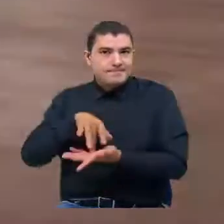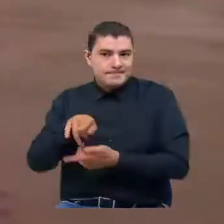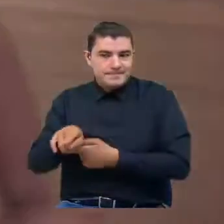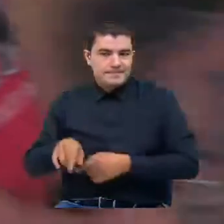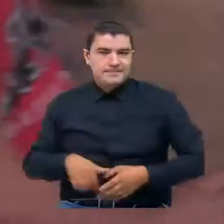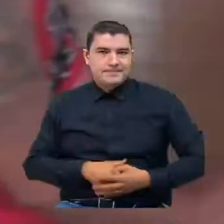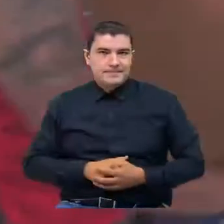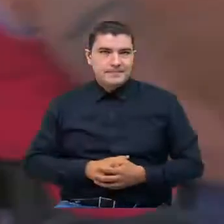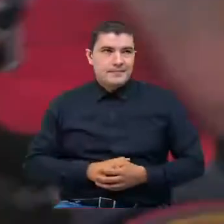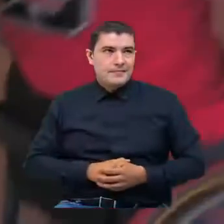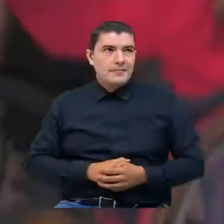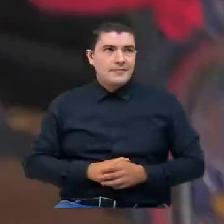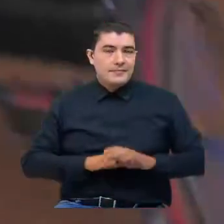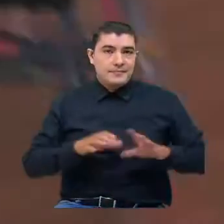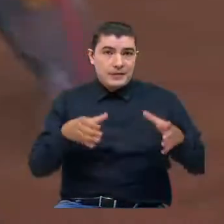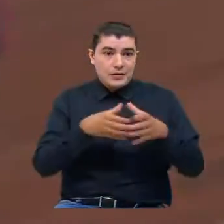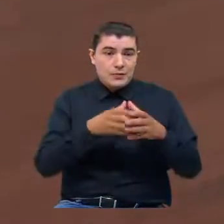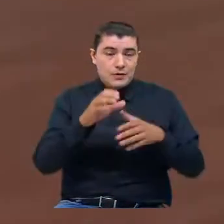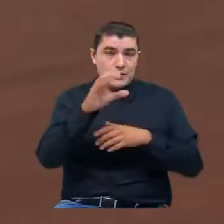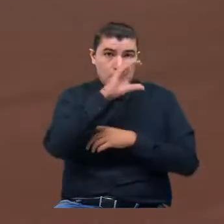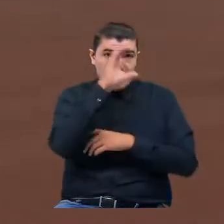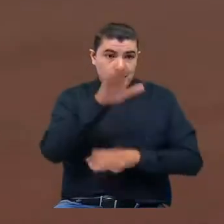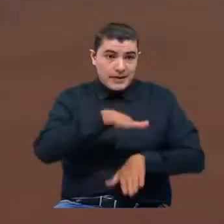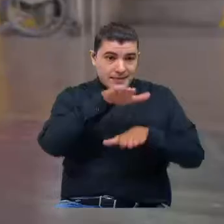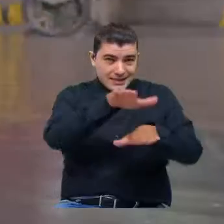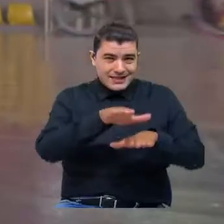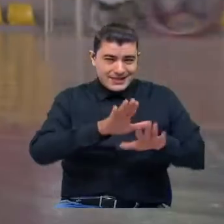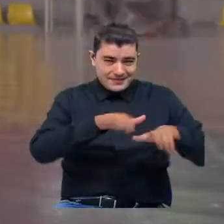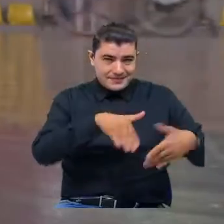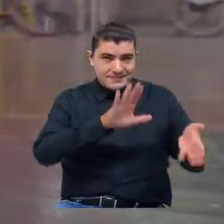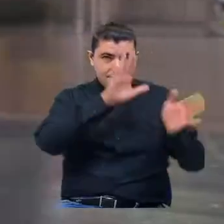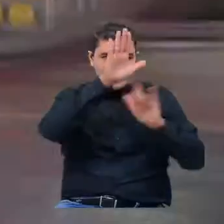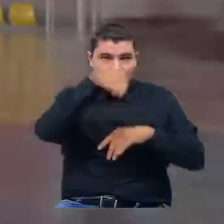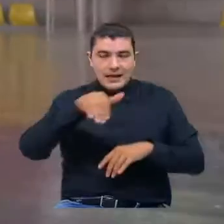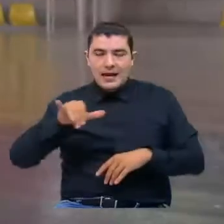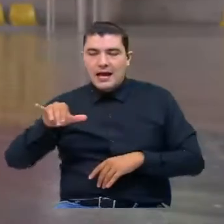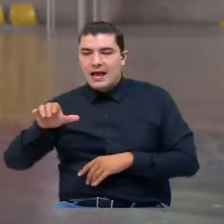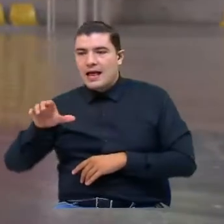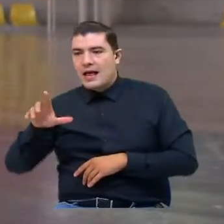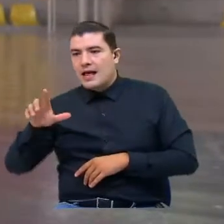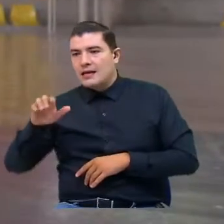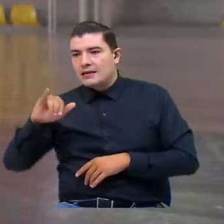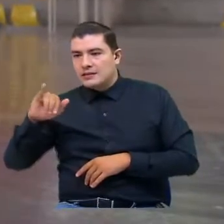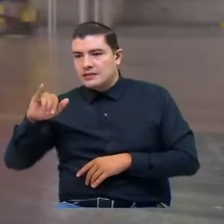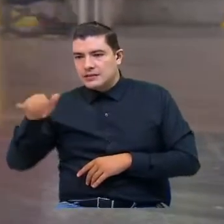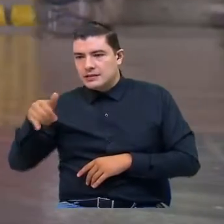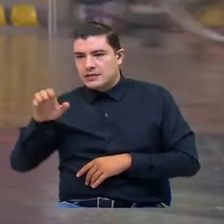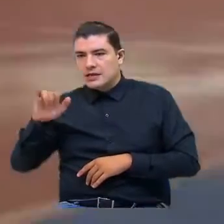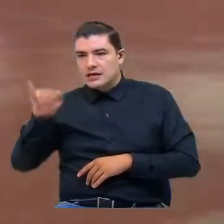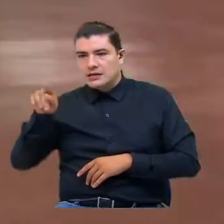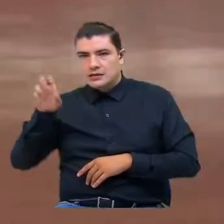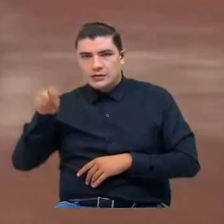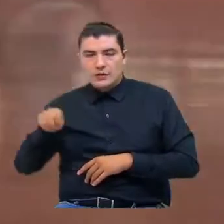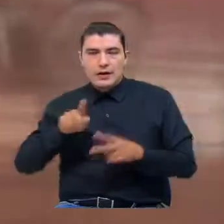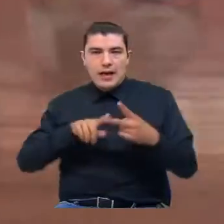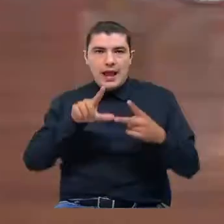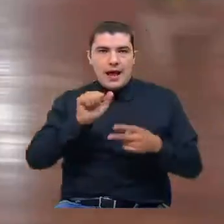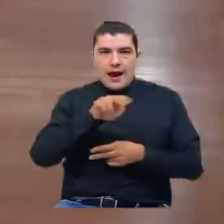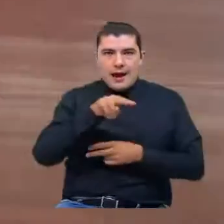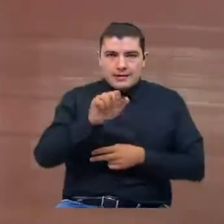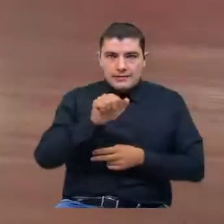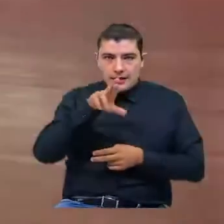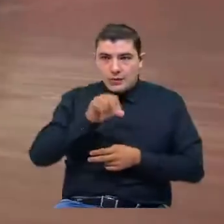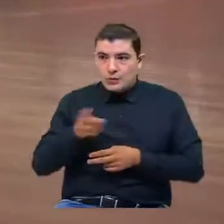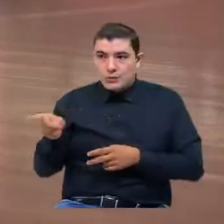La principal novedad del combinado tricolor es la llegada de Jairo Lázaro y Giancarlos Quintero, quienes fueron campeones con Norte en el pasado torneo